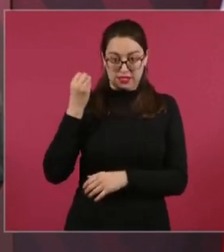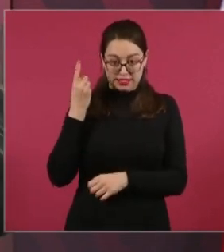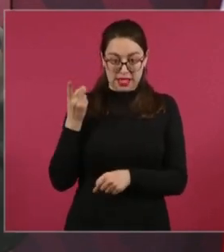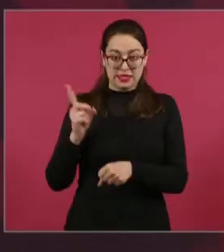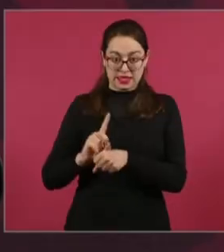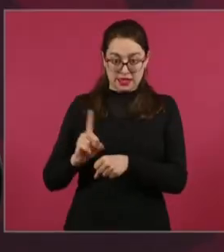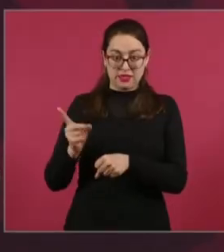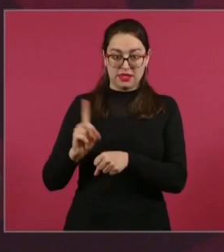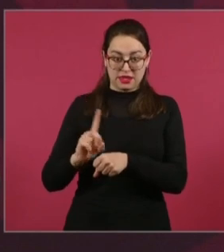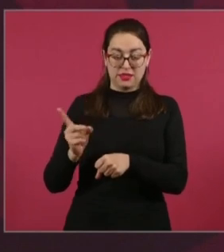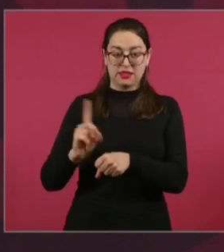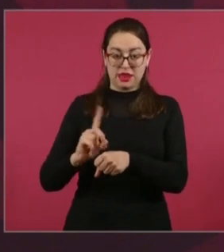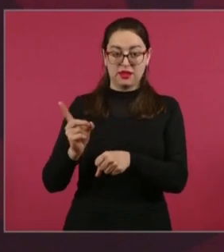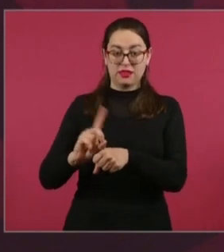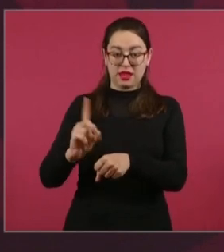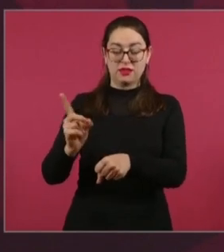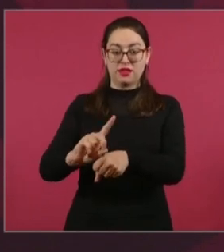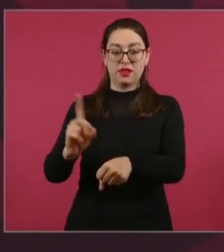era sábado y domingo,